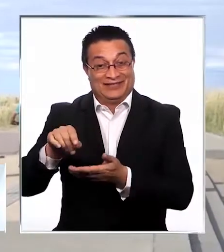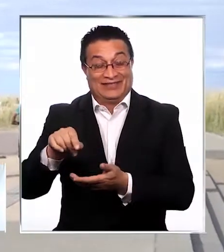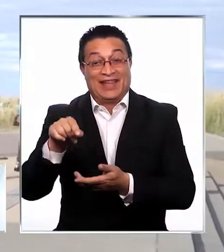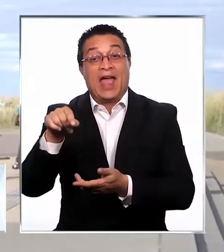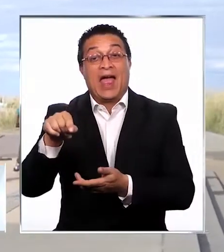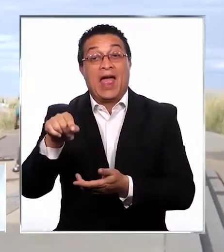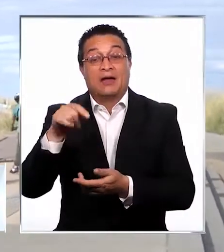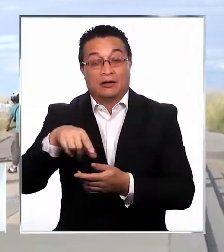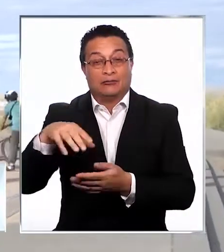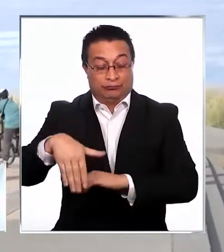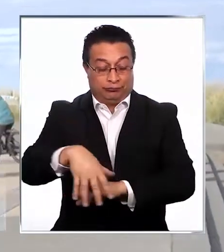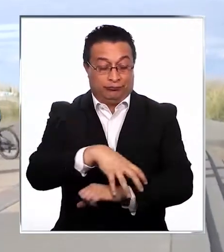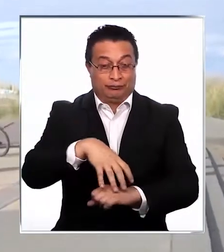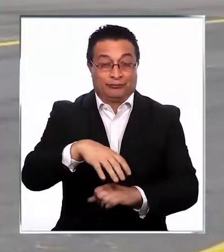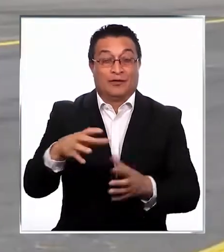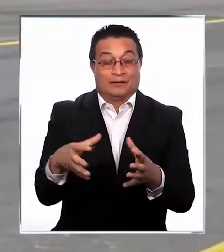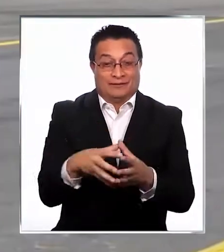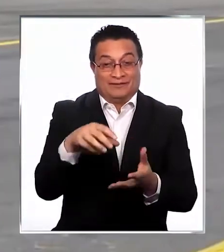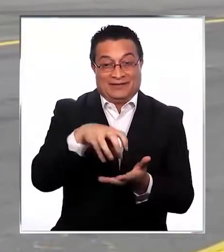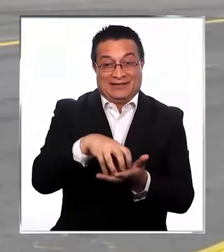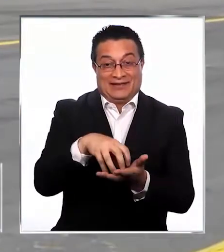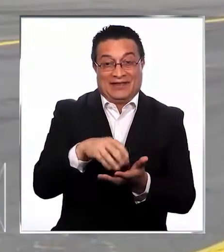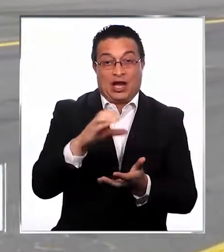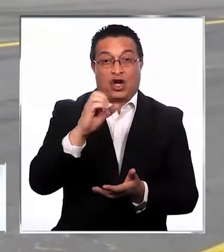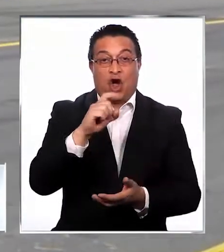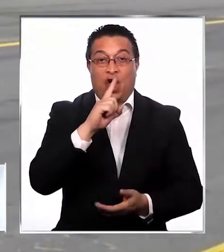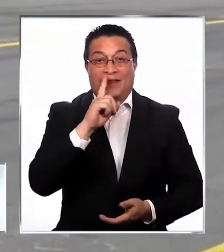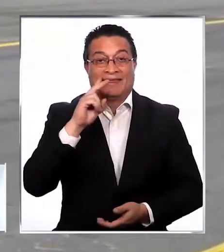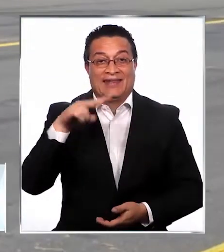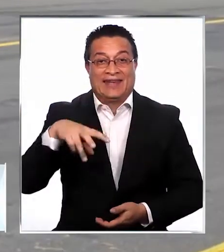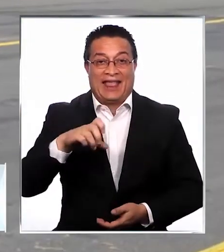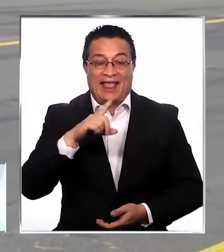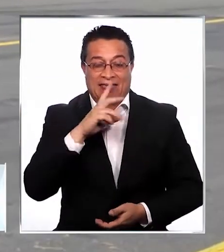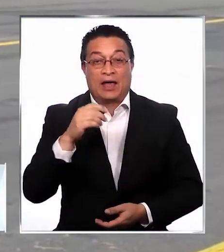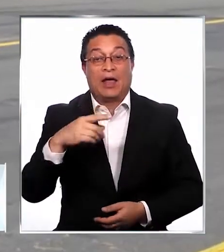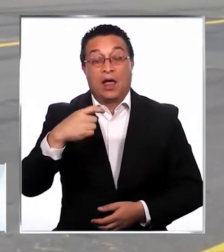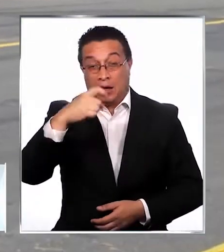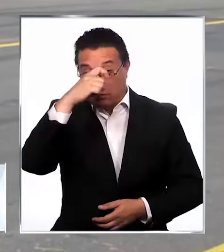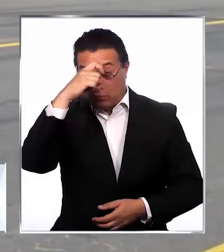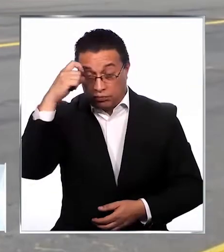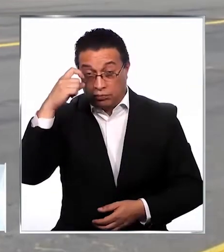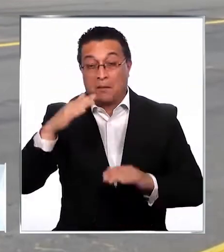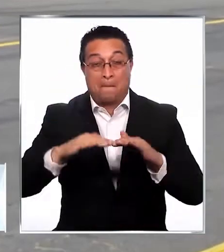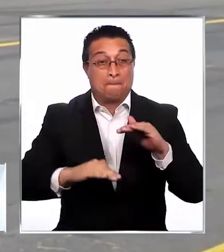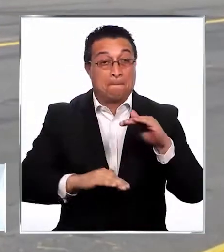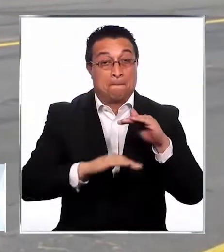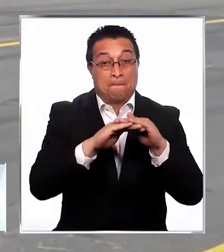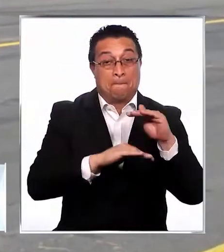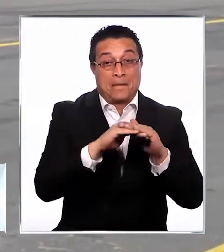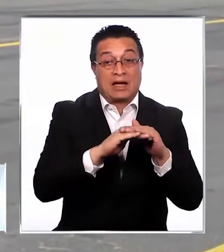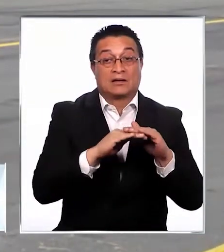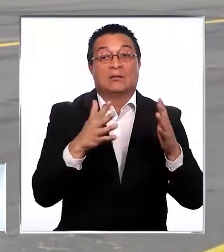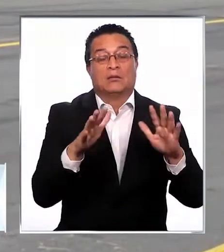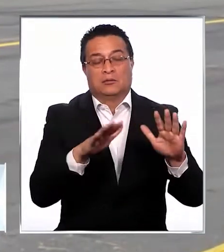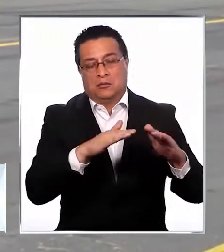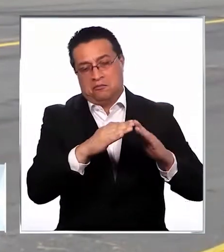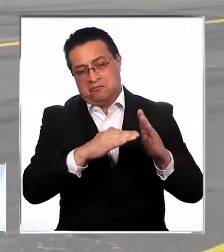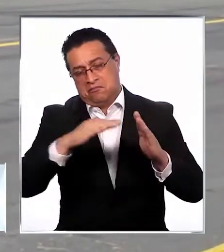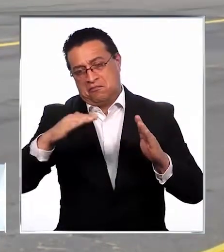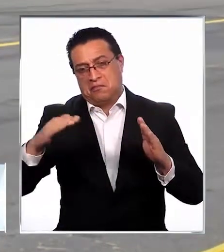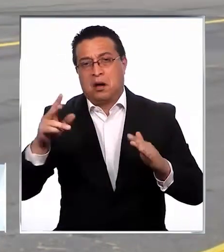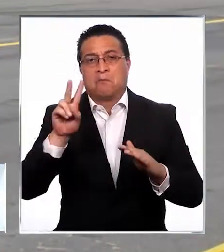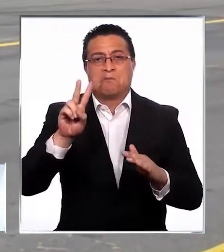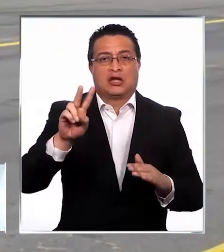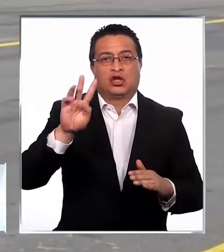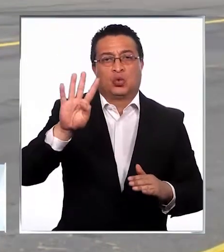nada considerando la zona continental prácticamente es las temperaturas deberían máxima de andar del